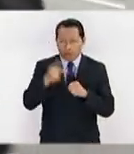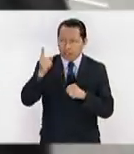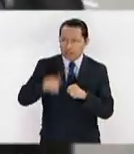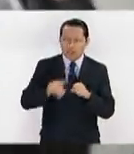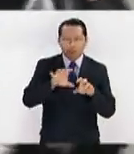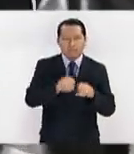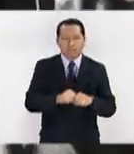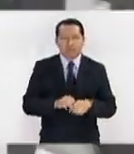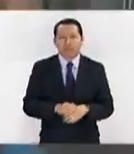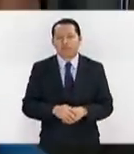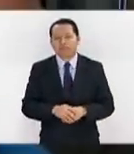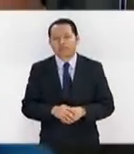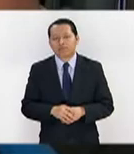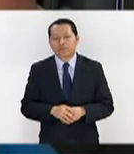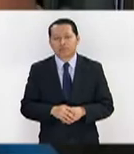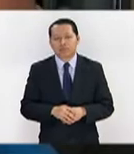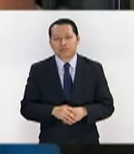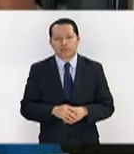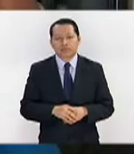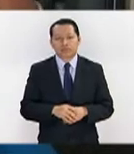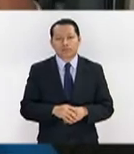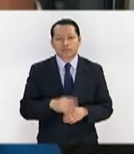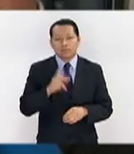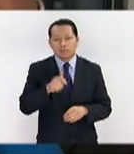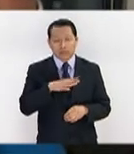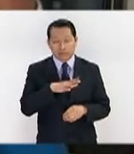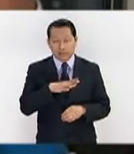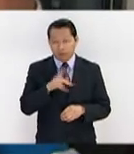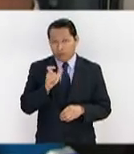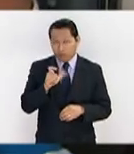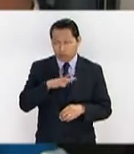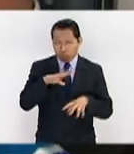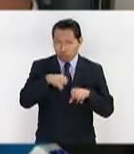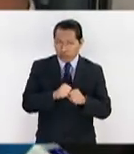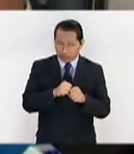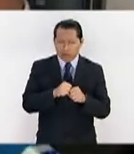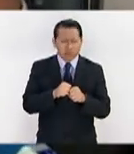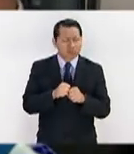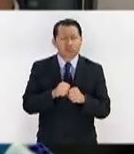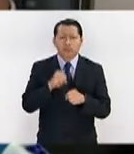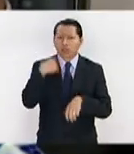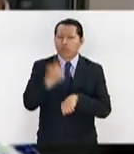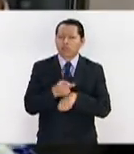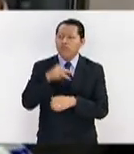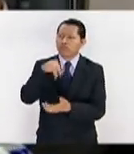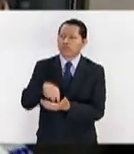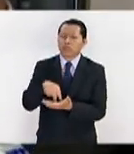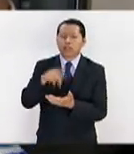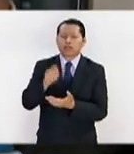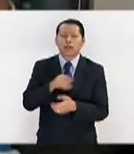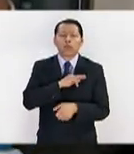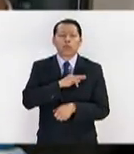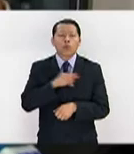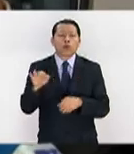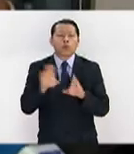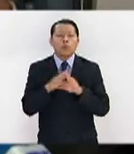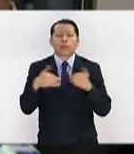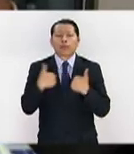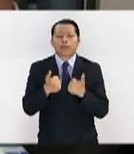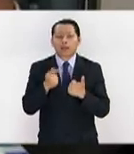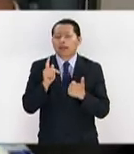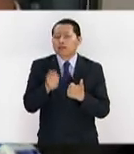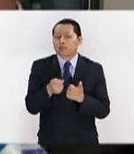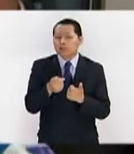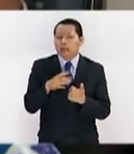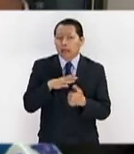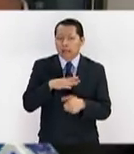arresto. Al pesar sobre ellos una orden de arresto, se han entregado voluntariamente. Esto les permitirá entender de qué les acusa